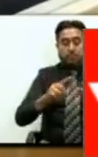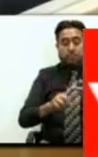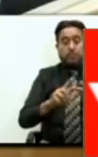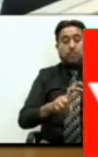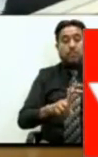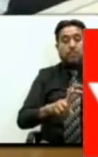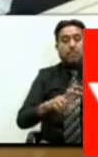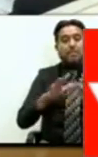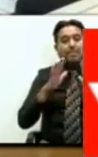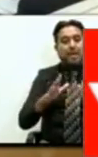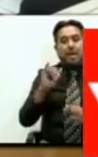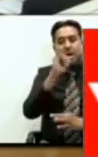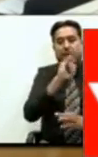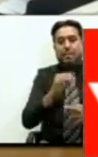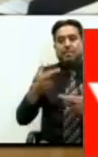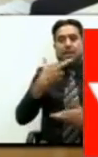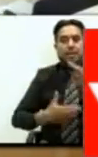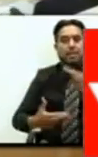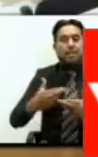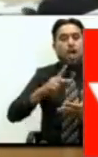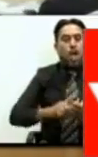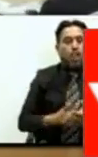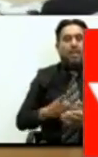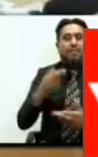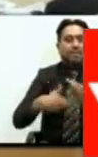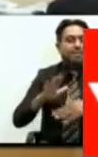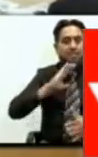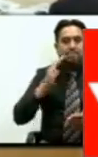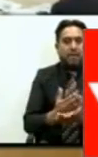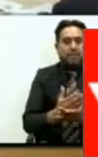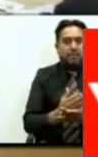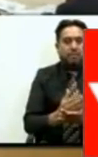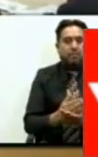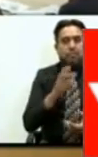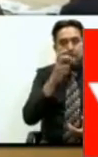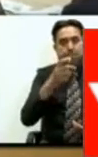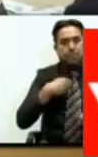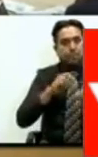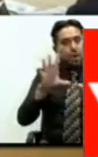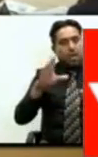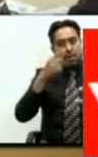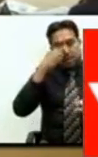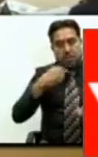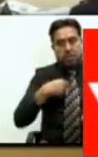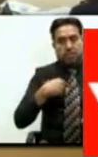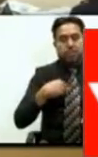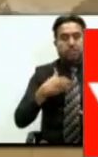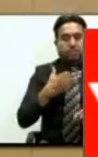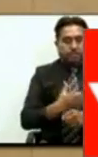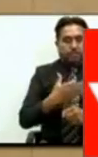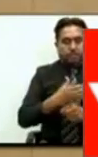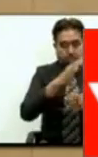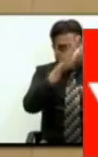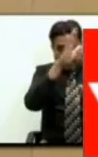garantía de la no repetición quiero dejar muy clara mi postura estamos de